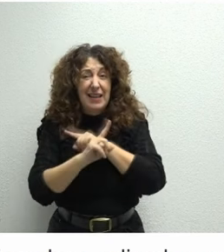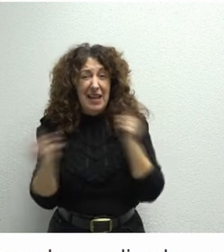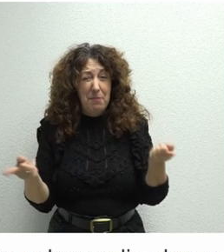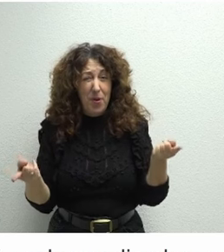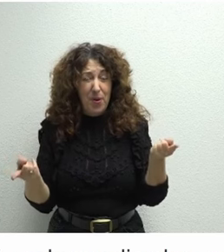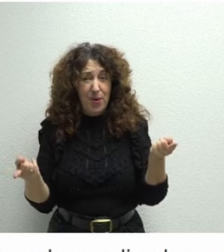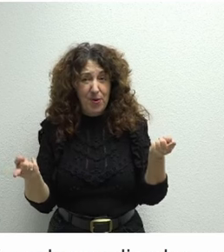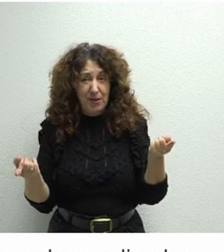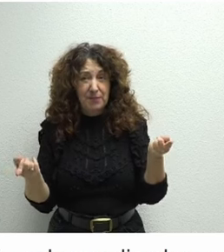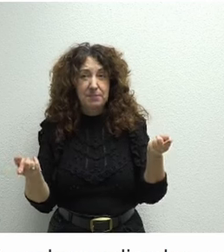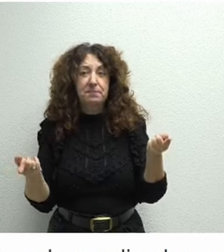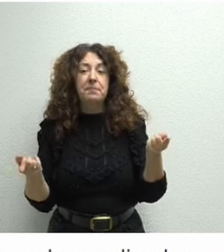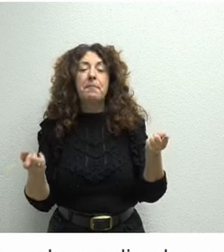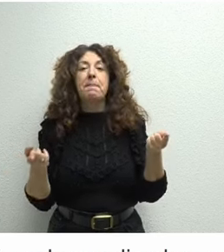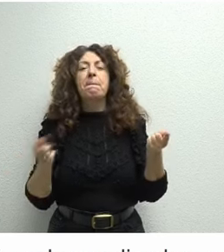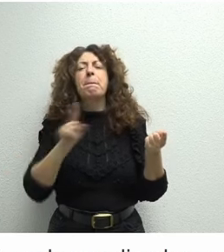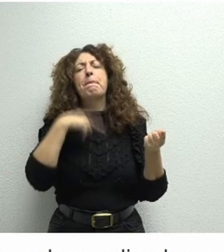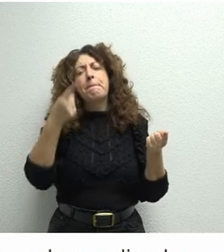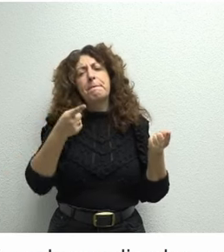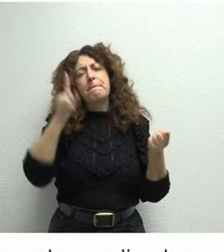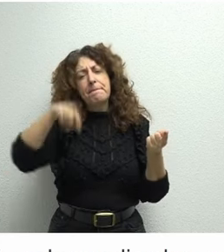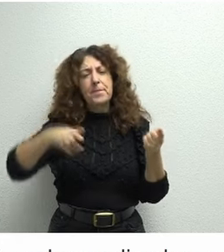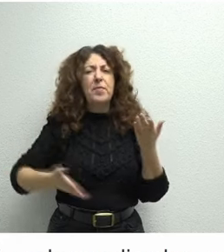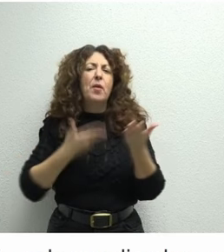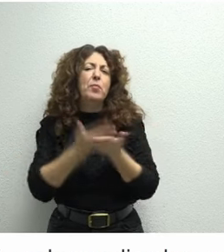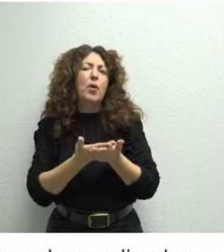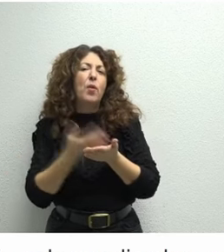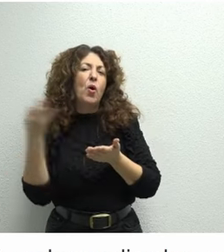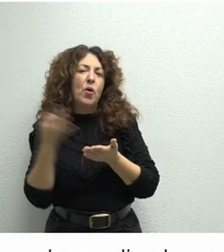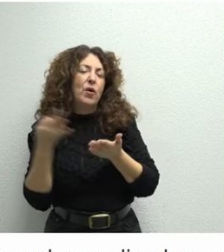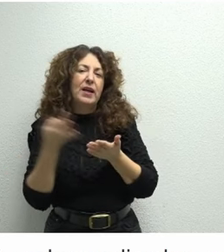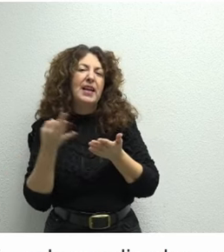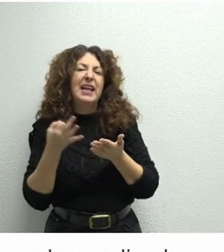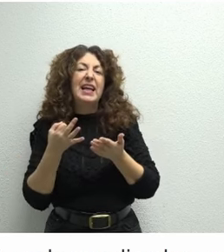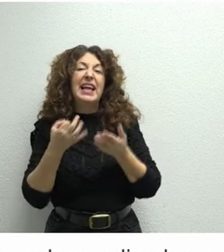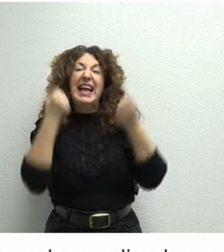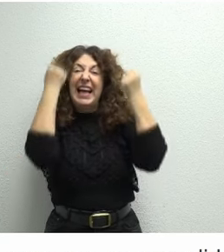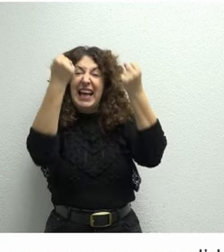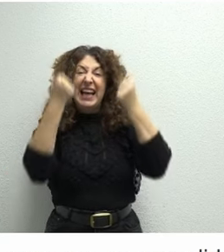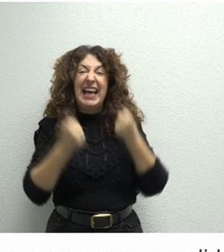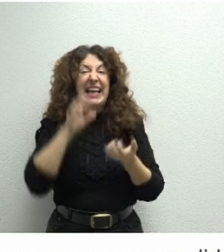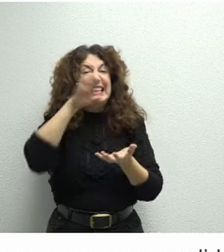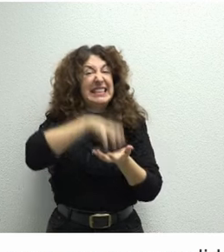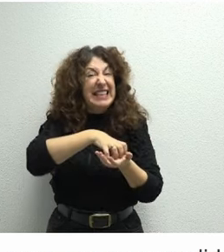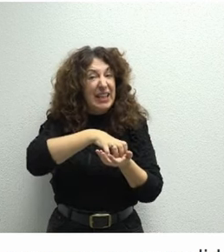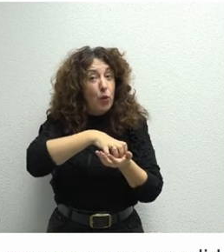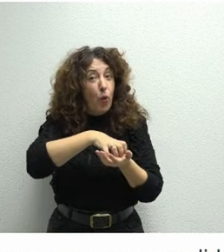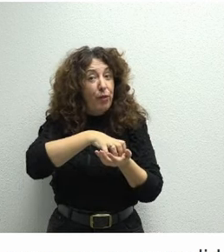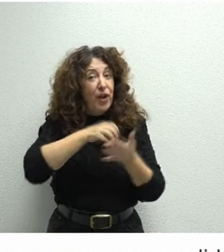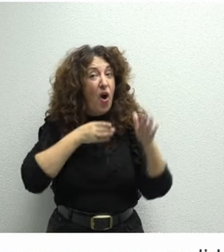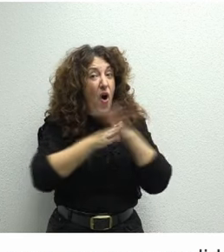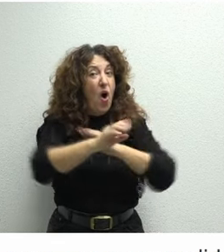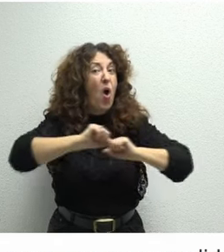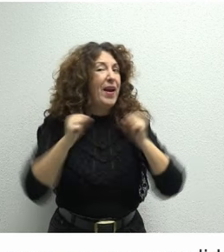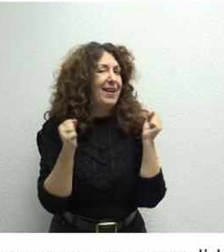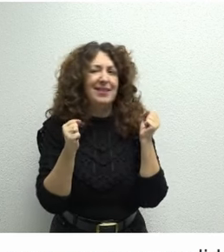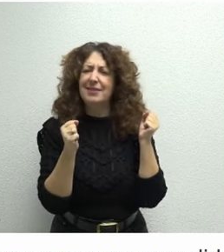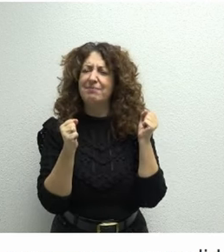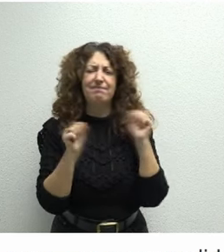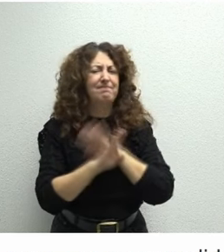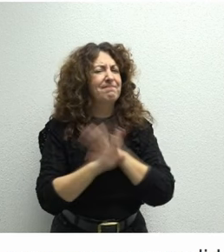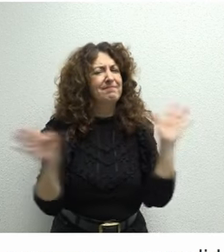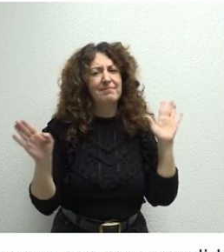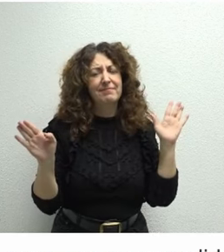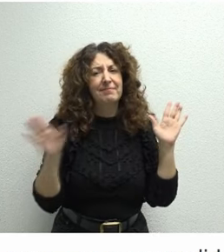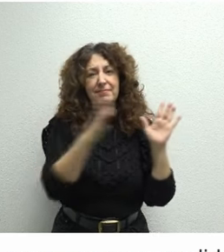eh otra cosa que propongo en concreto es salir de las instituciones es decir lo nosotros tenemos una institución en la isla que es